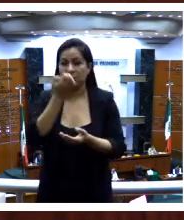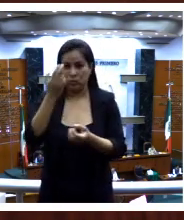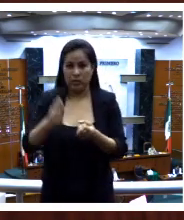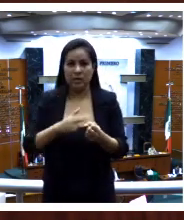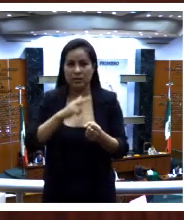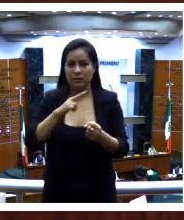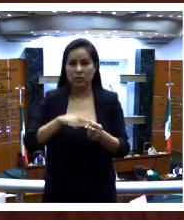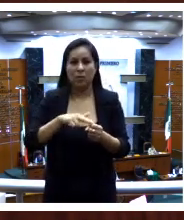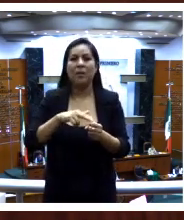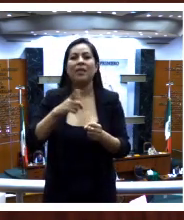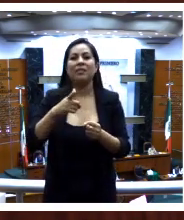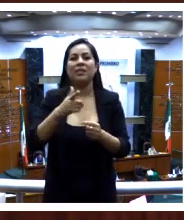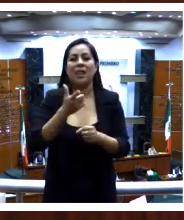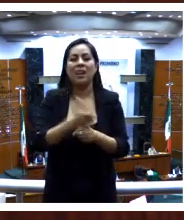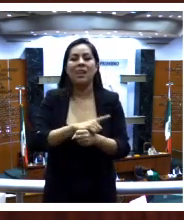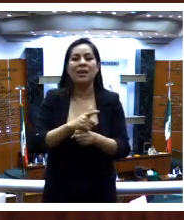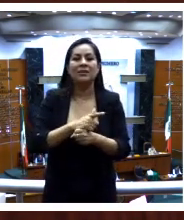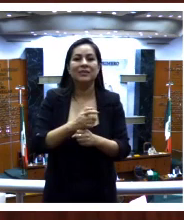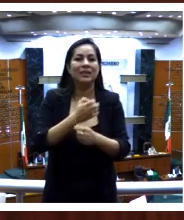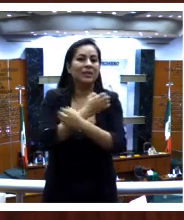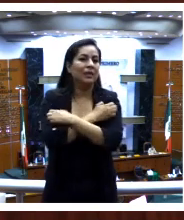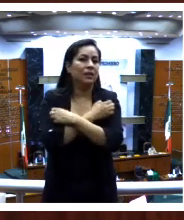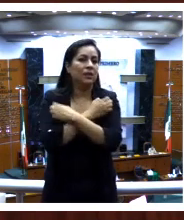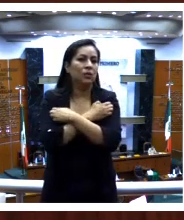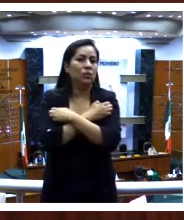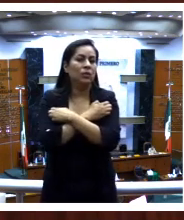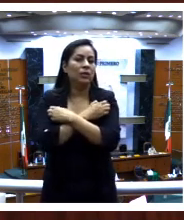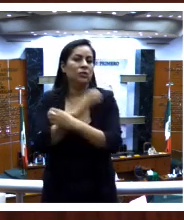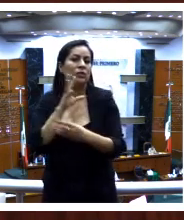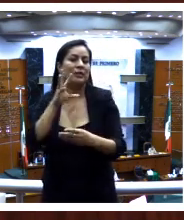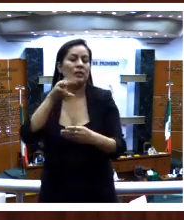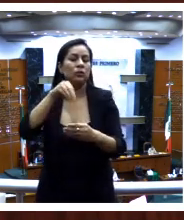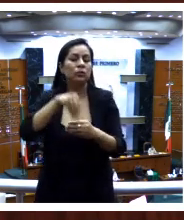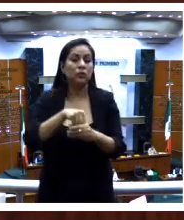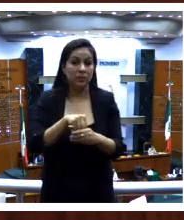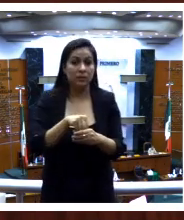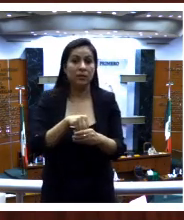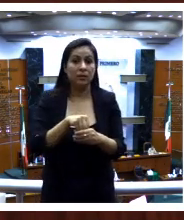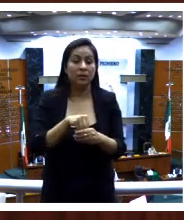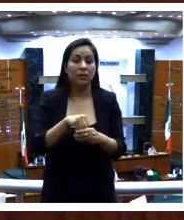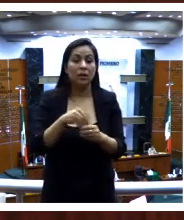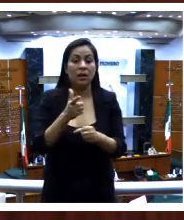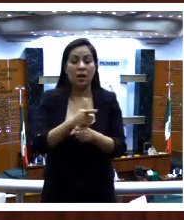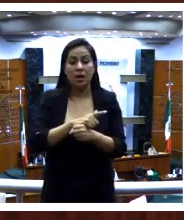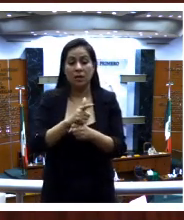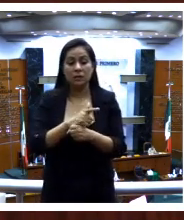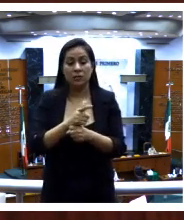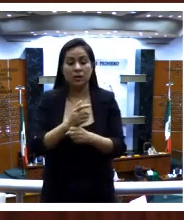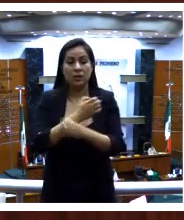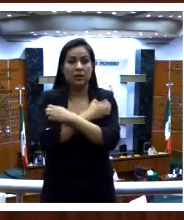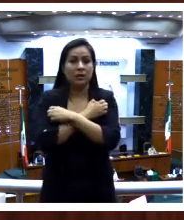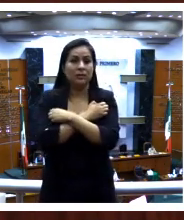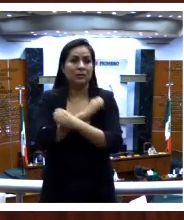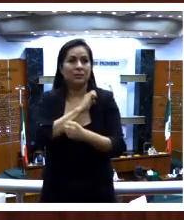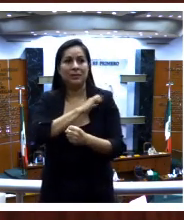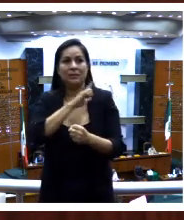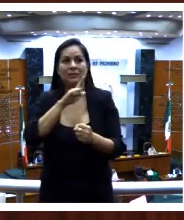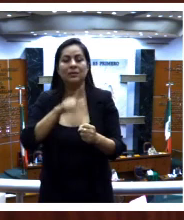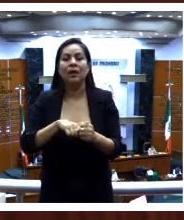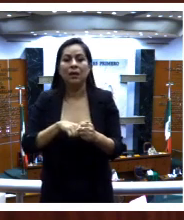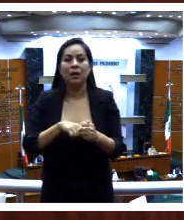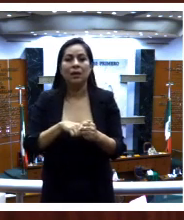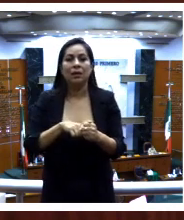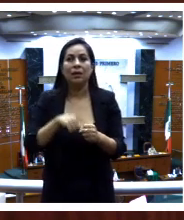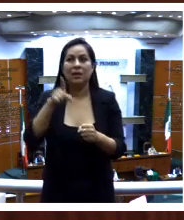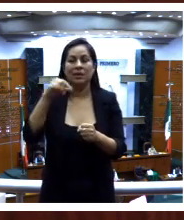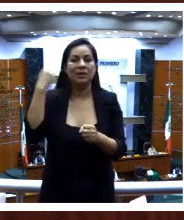Estado la licenciatura en Educación Inclusiva, la licenciatura en Educación Especial en el CREN